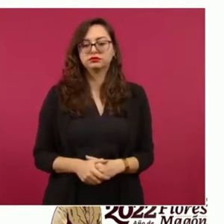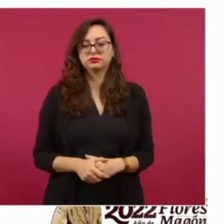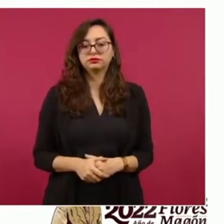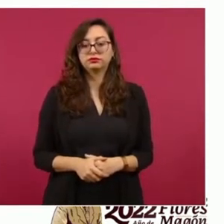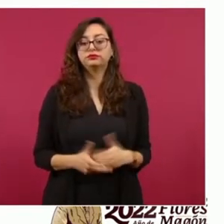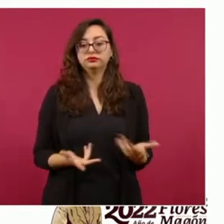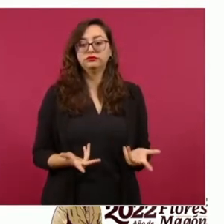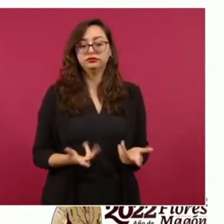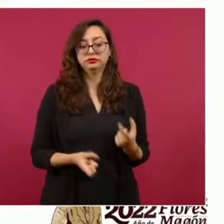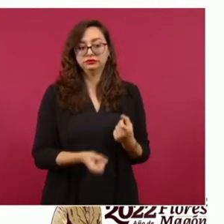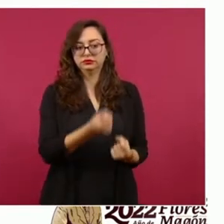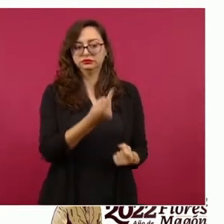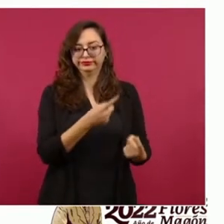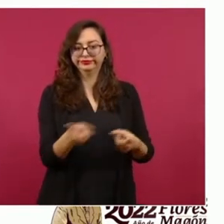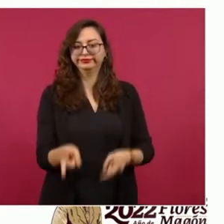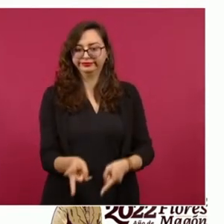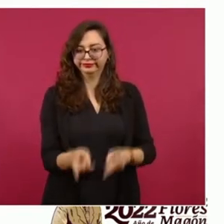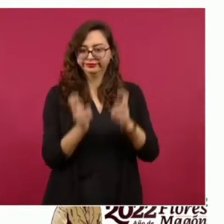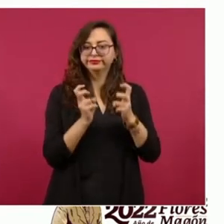todavía tenemos